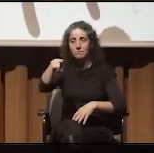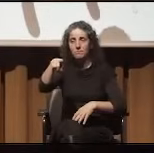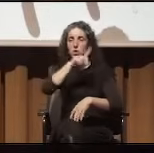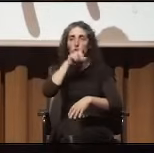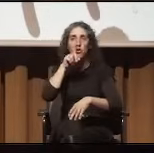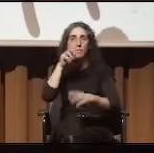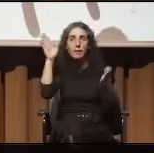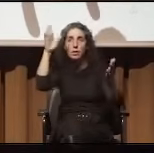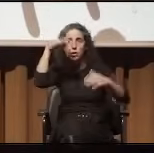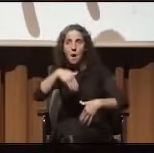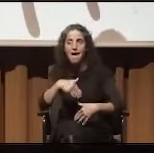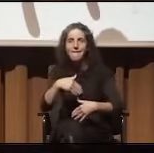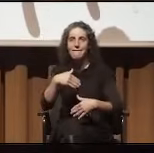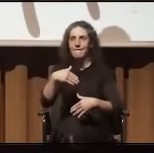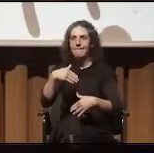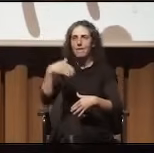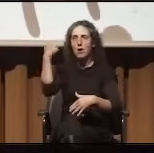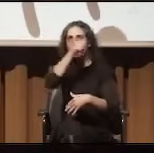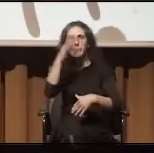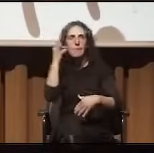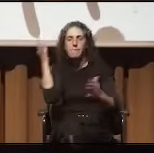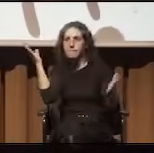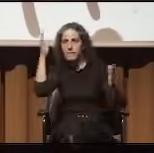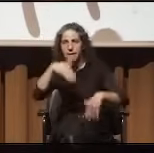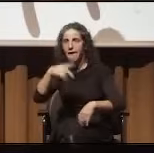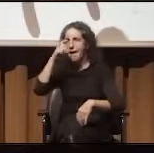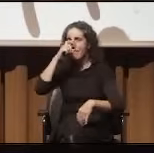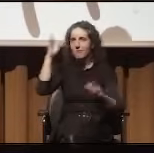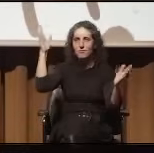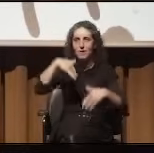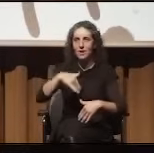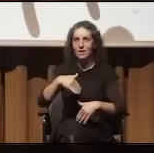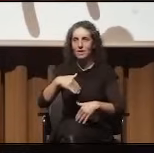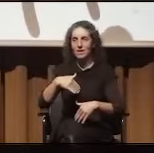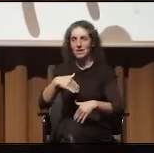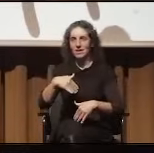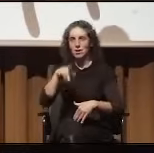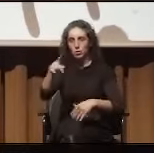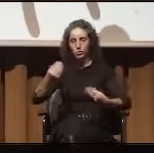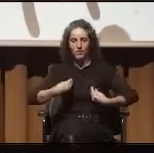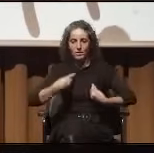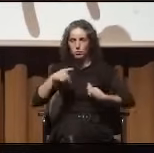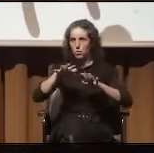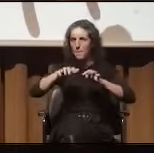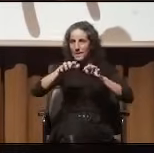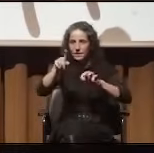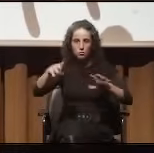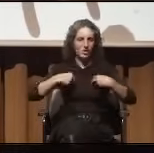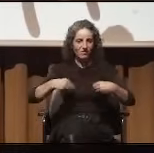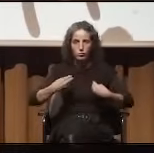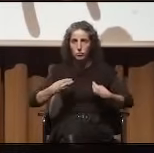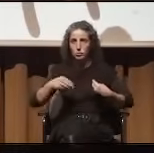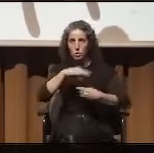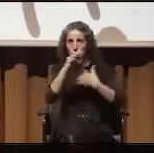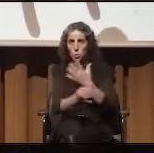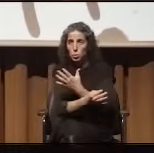tiene género, ni tiene edad. Eso que hace que tú estés vivo, consciente, despierto, conectado, y aprendas, y vivas, y disfrutes, eso es